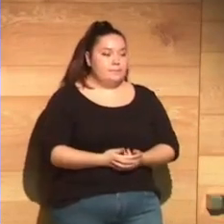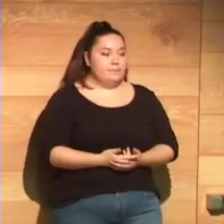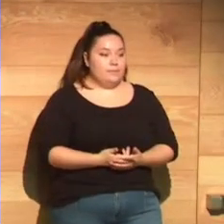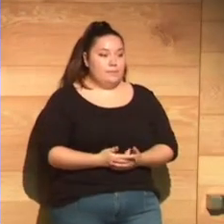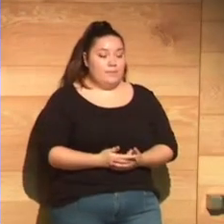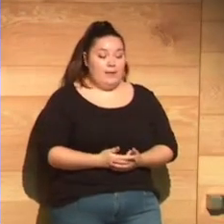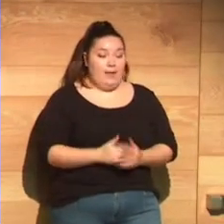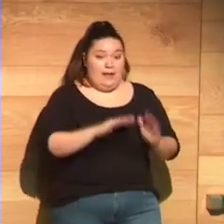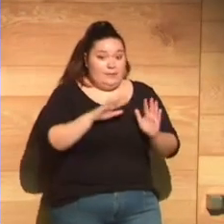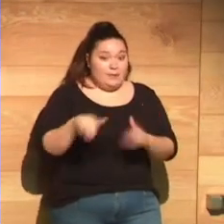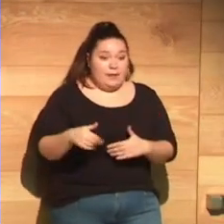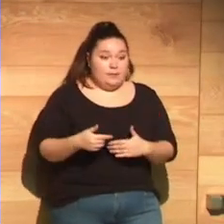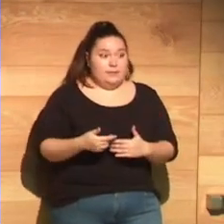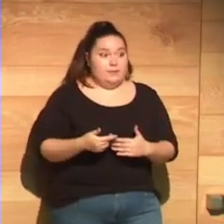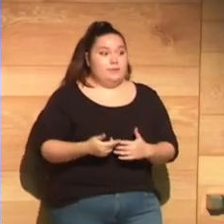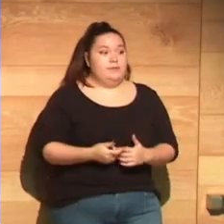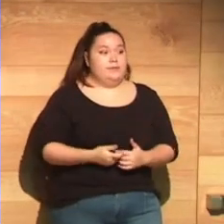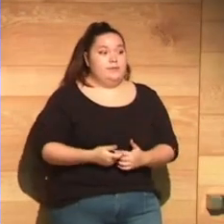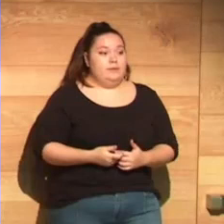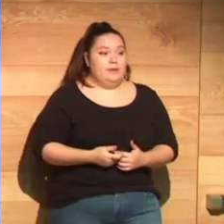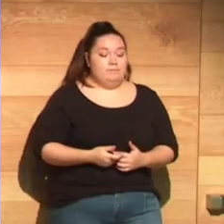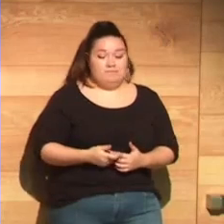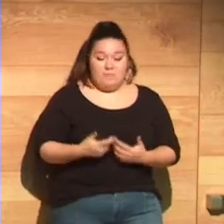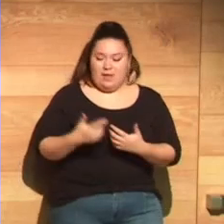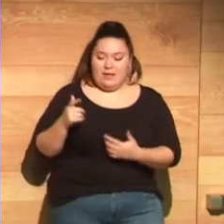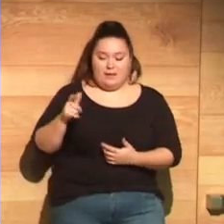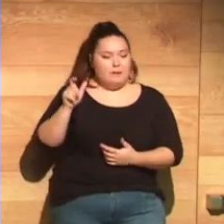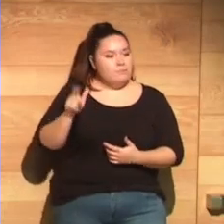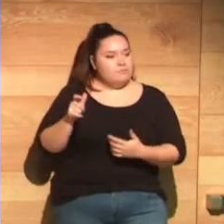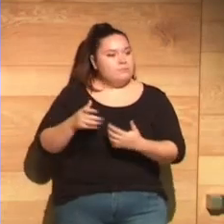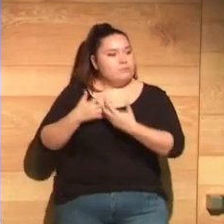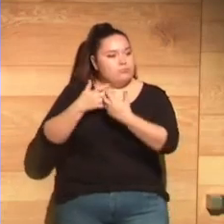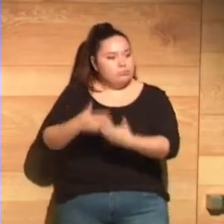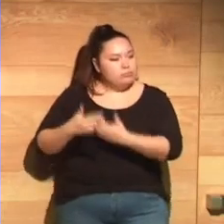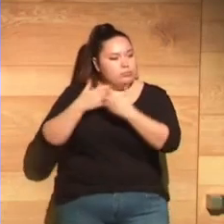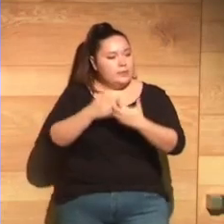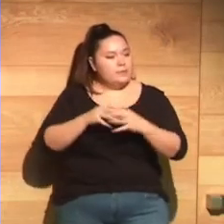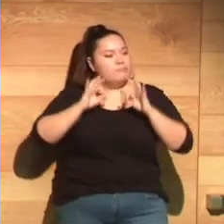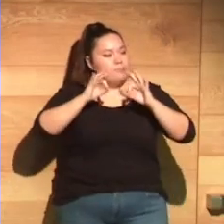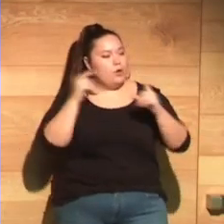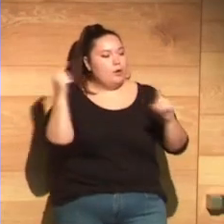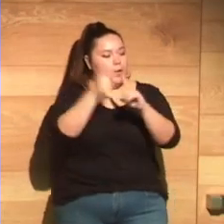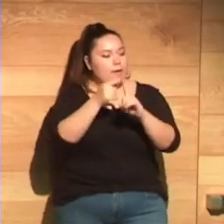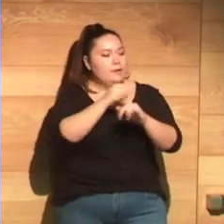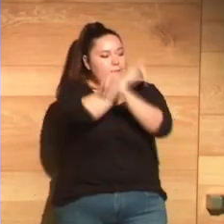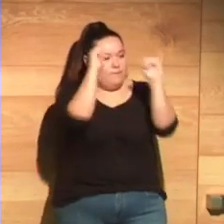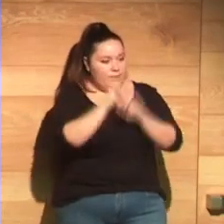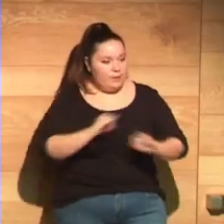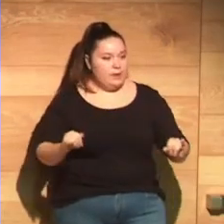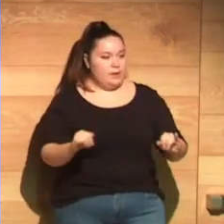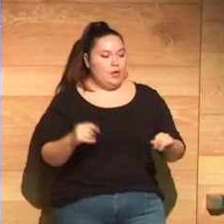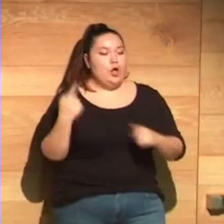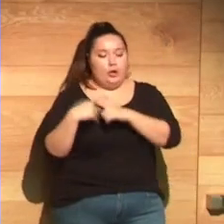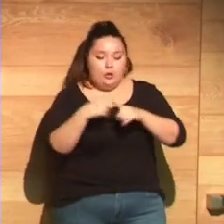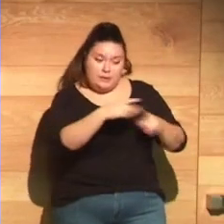en la vida son miserias, está claro, y ella también, pues no sé, a pesar de todo, no paró